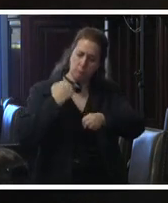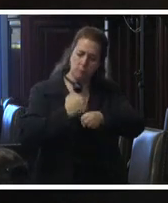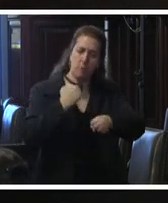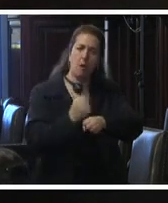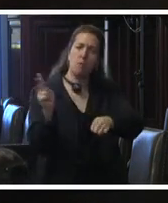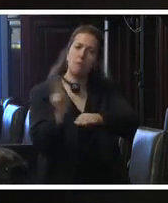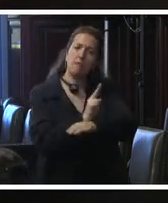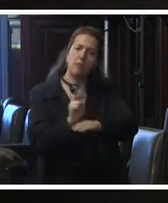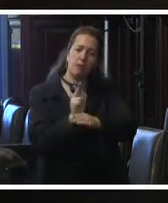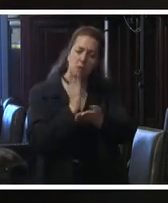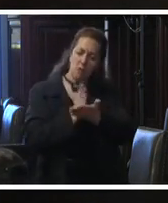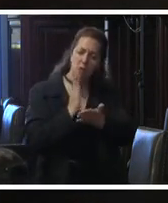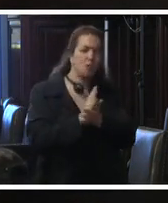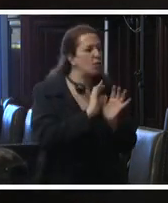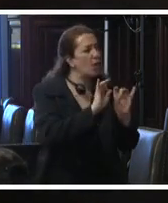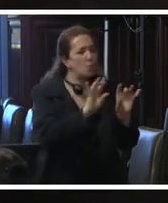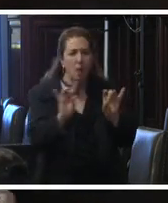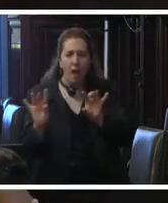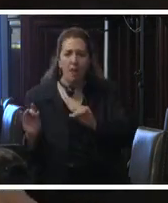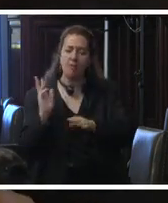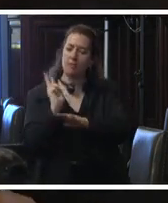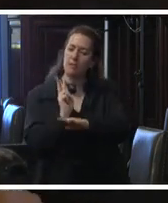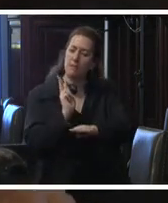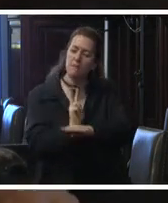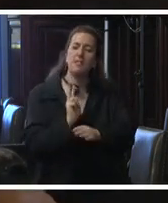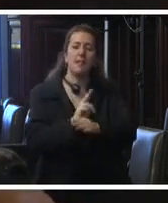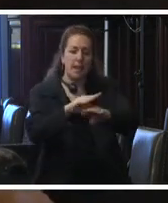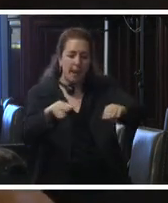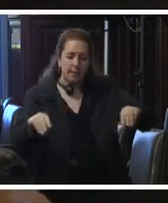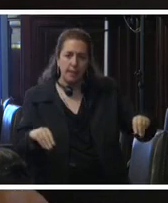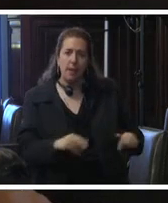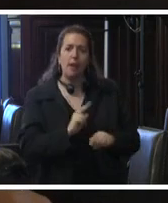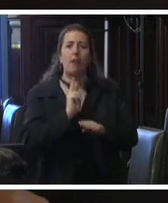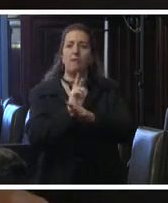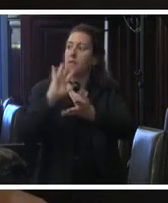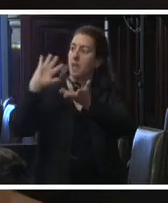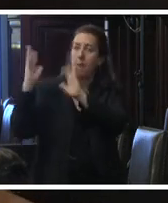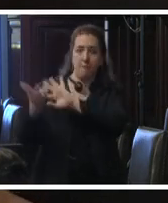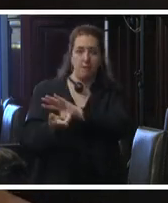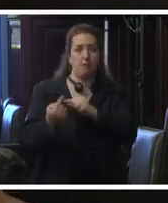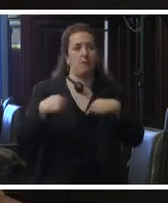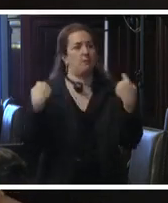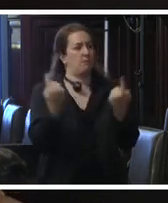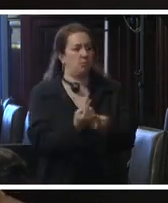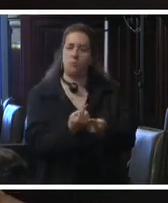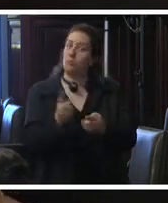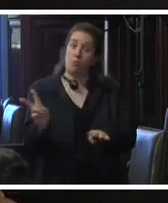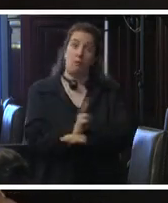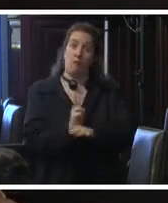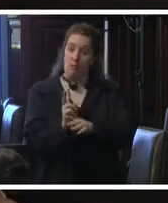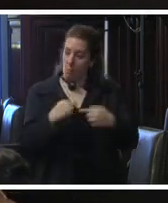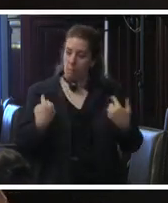la naturaleza, en defensa de nuestra madre tierra, nosotros hemos sido las defensoras de la